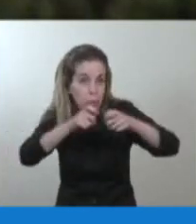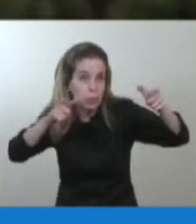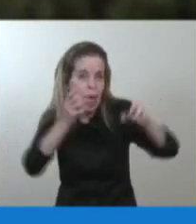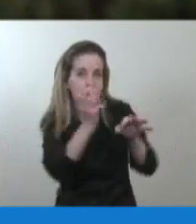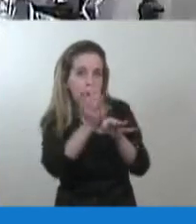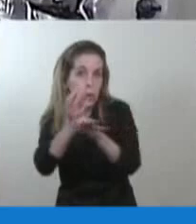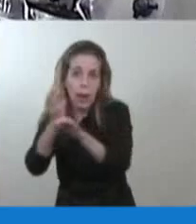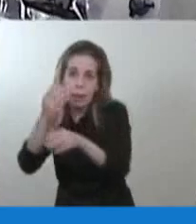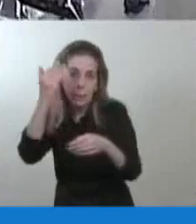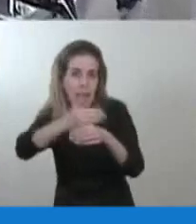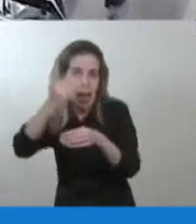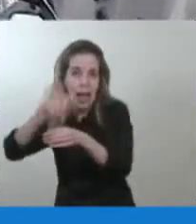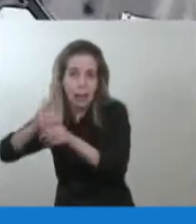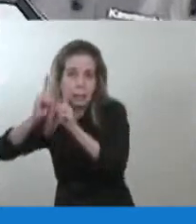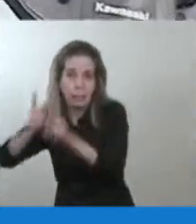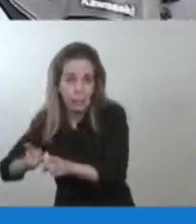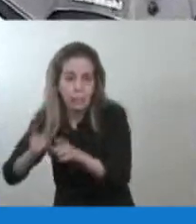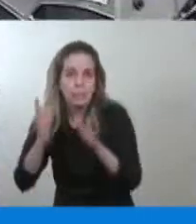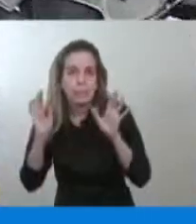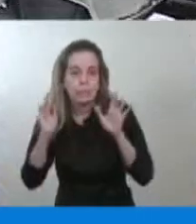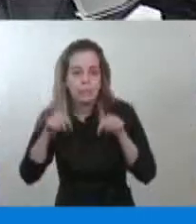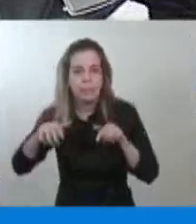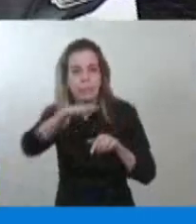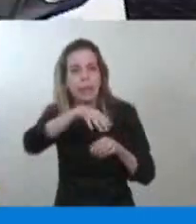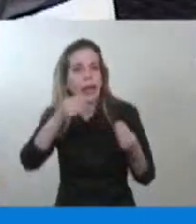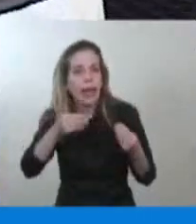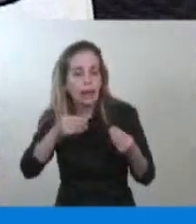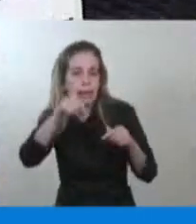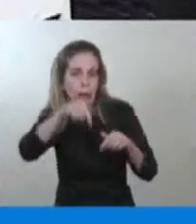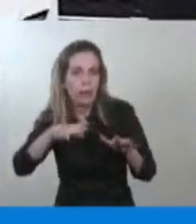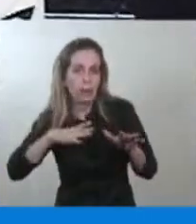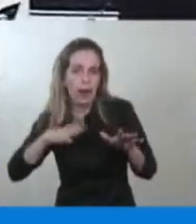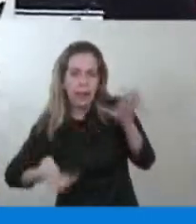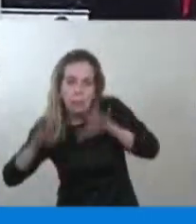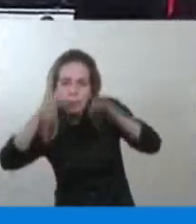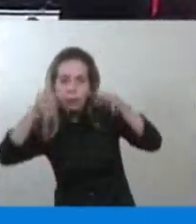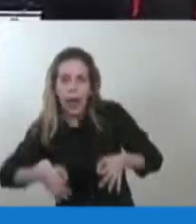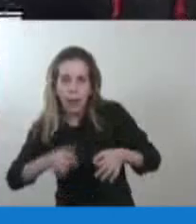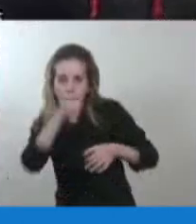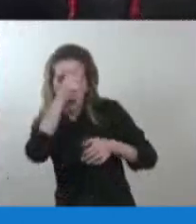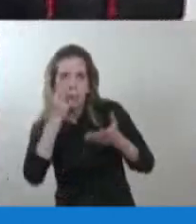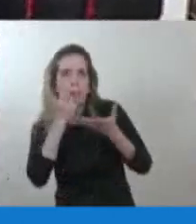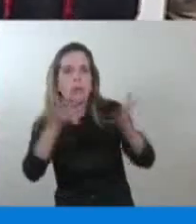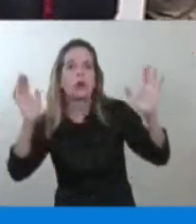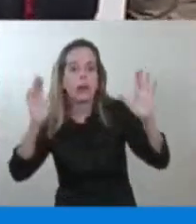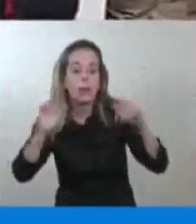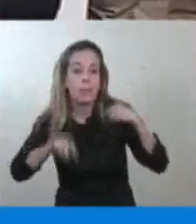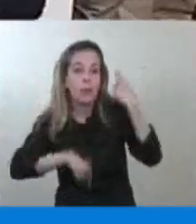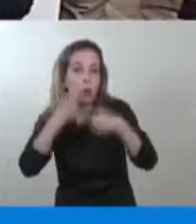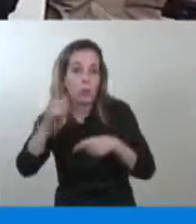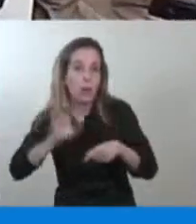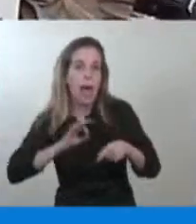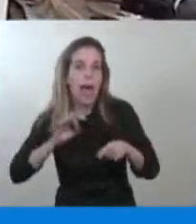escuelas tampoco podríamos estar haciendo la formación la tenemos pendientes por eso en los próximos 18 meses